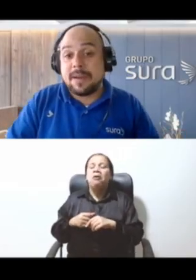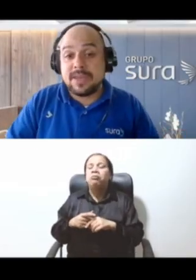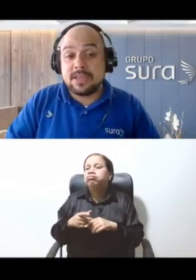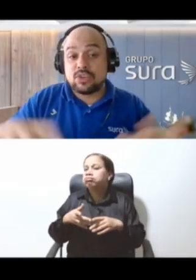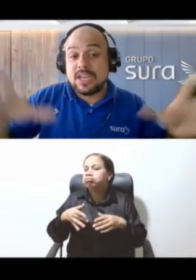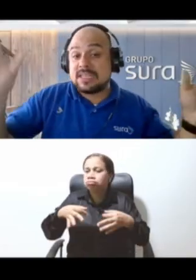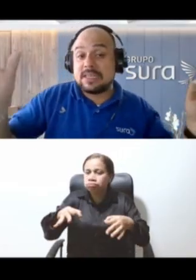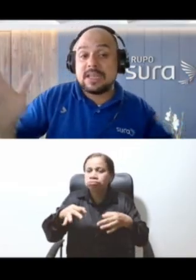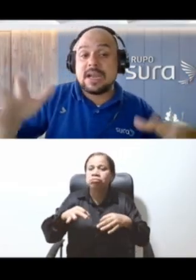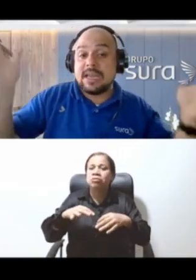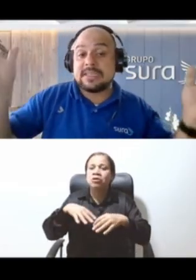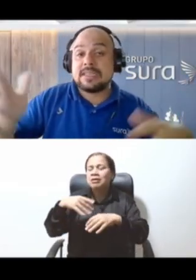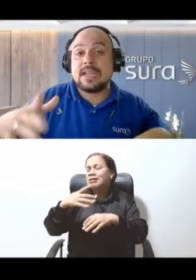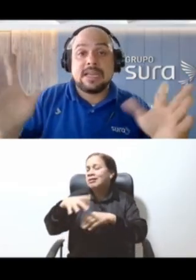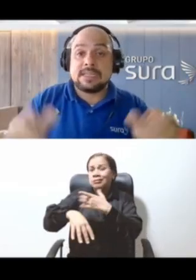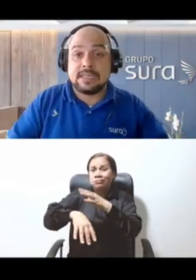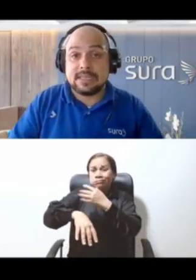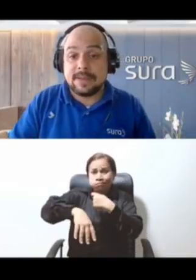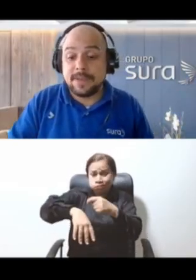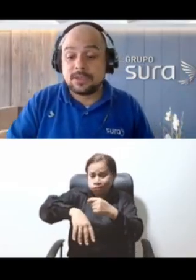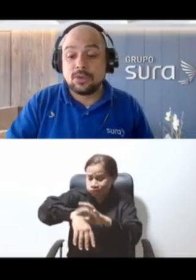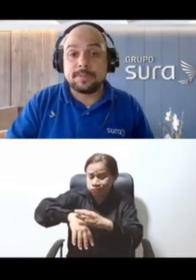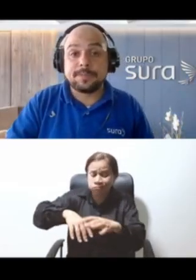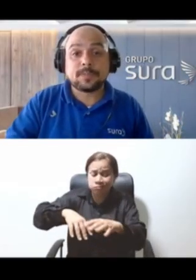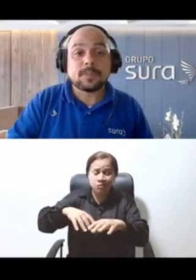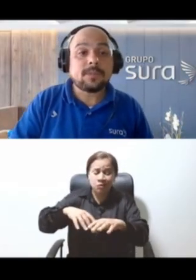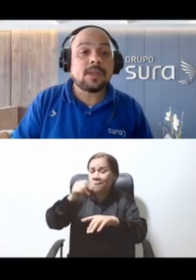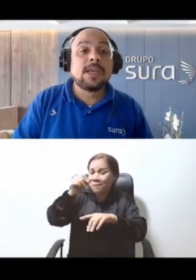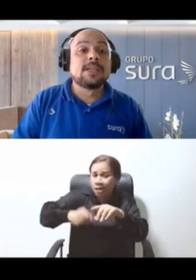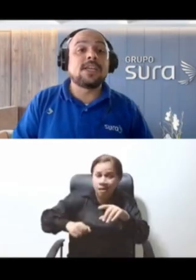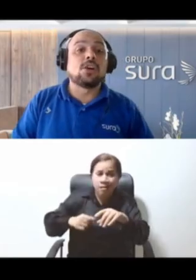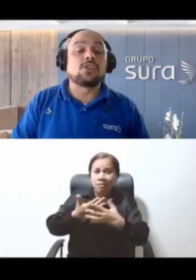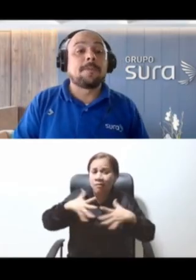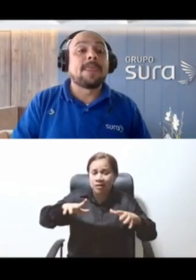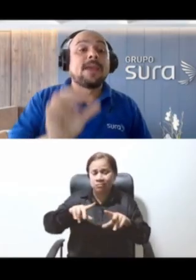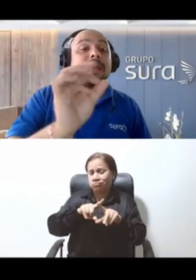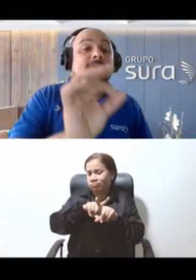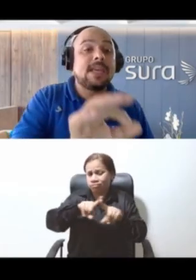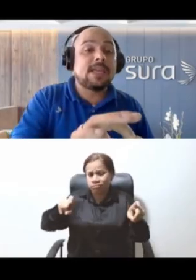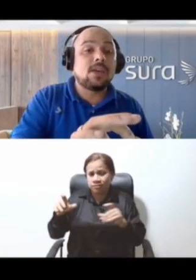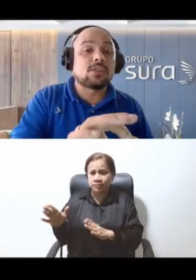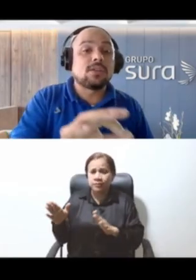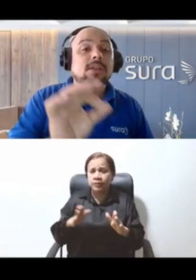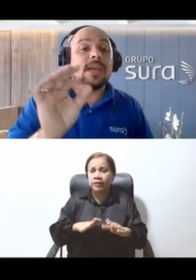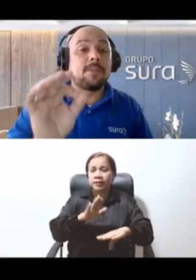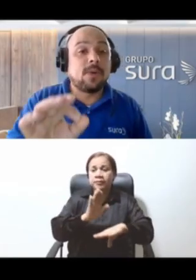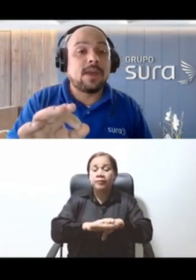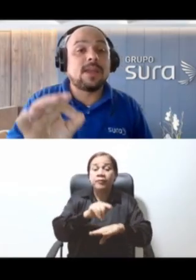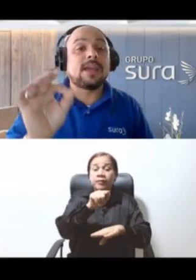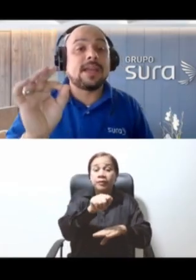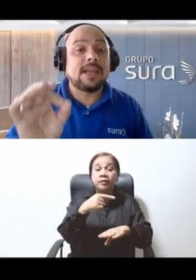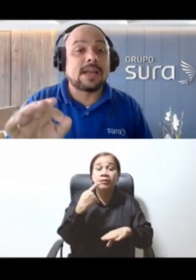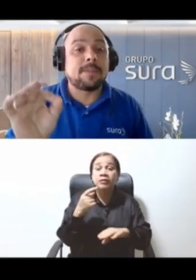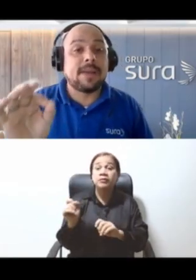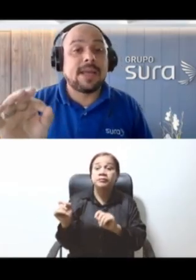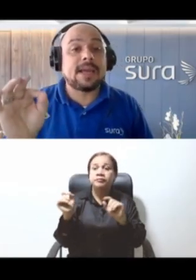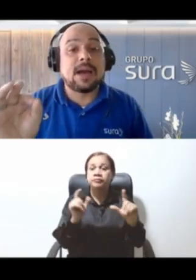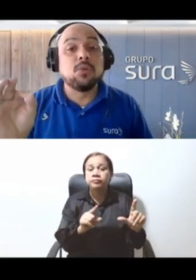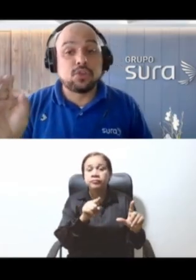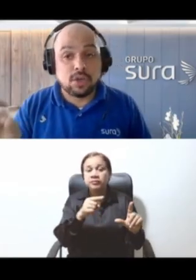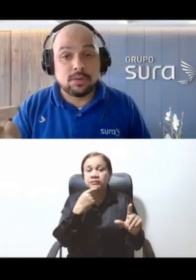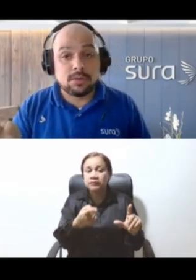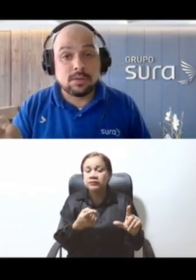de los atrapamientos, etcétera, etcétera, etcétera. ¿Listo? Chicos, líquidos que pueden